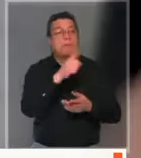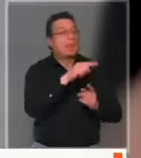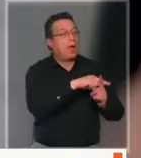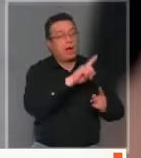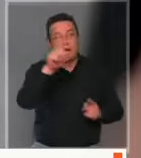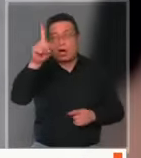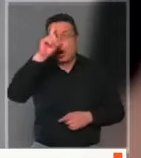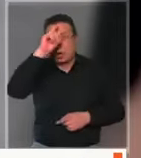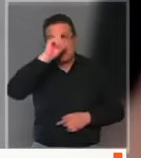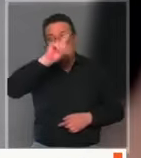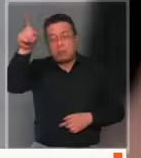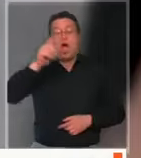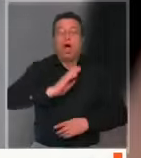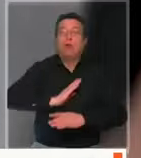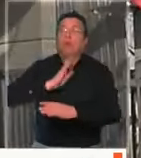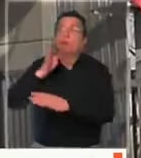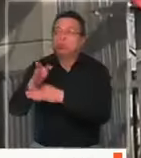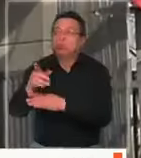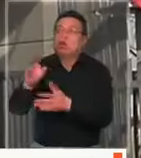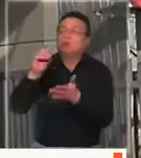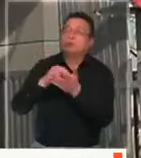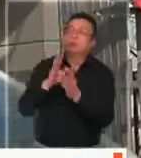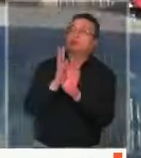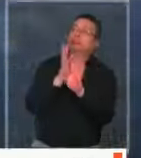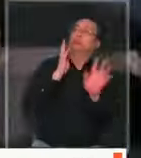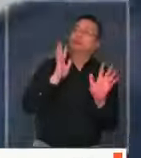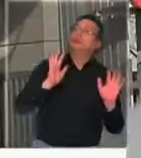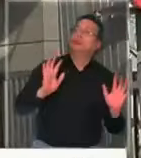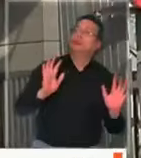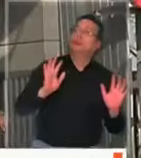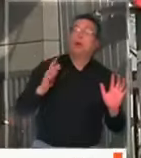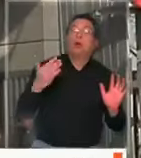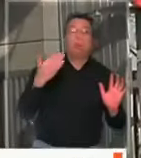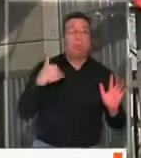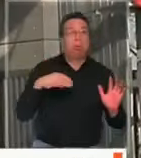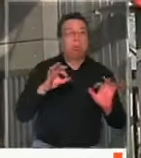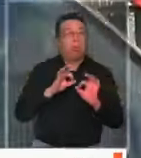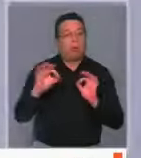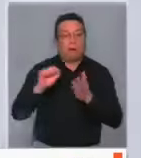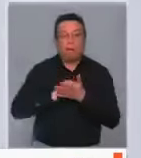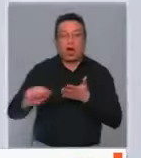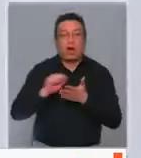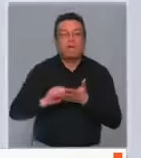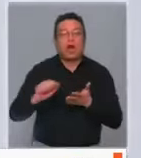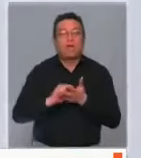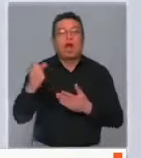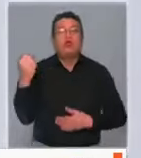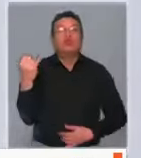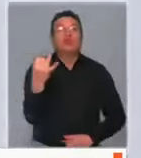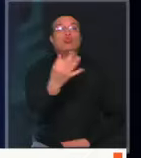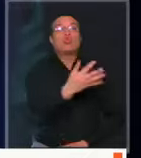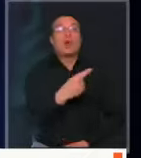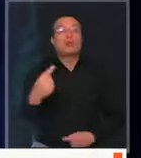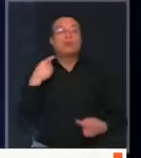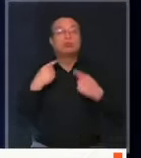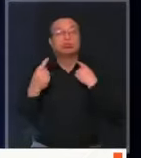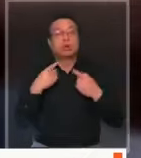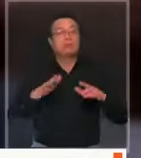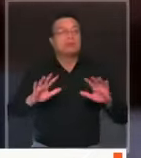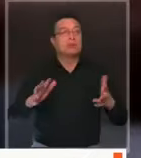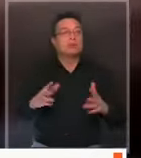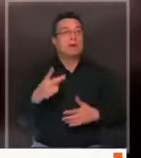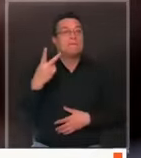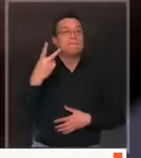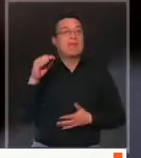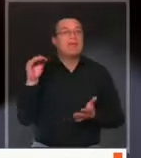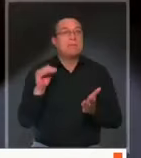Hospital Sotero del Río, el Ministerio de Salud afirmó que ya es posible indicar el número de personas directamente afectadas. Serían menos de